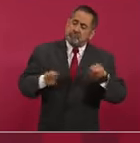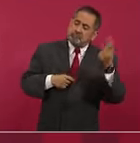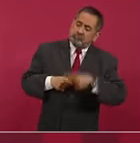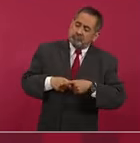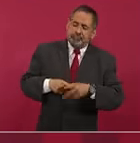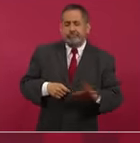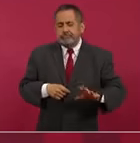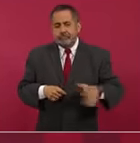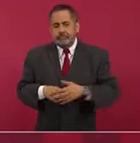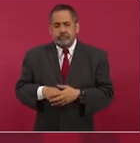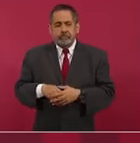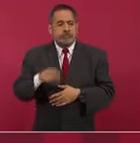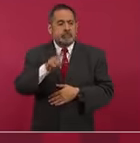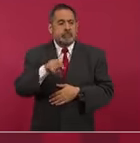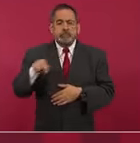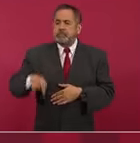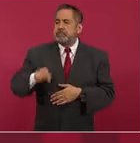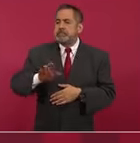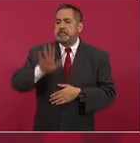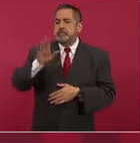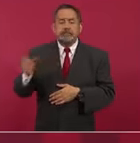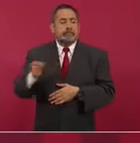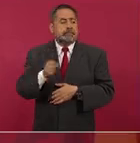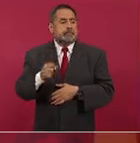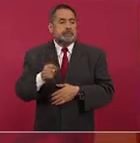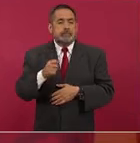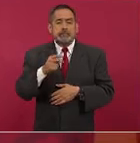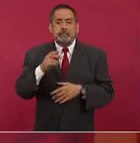o en florero, estar nada más aquí de adorno,